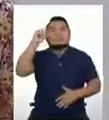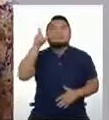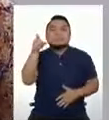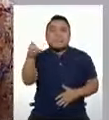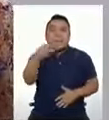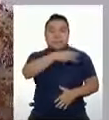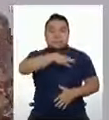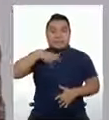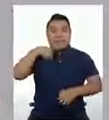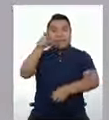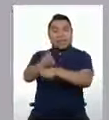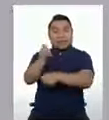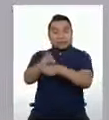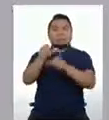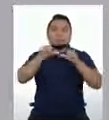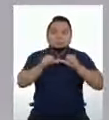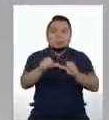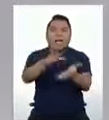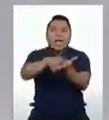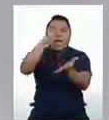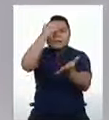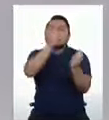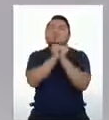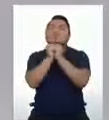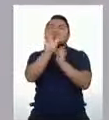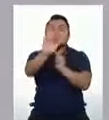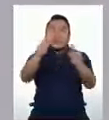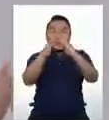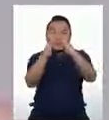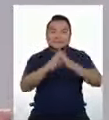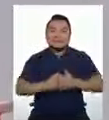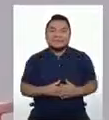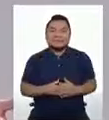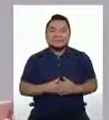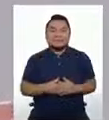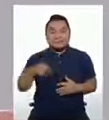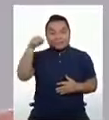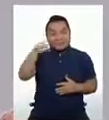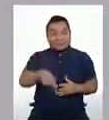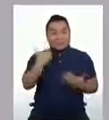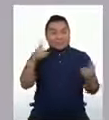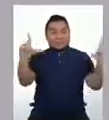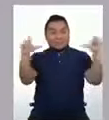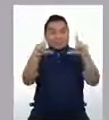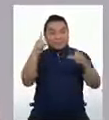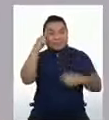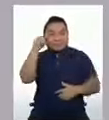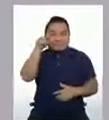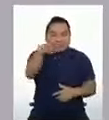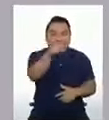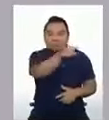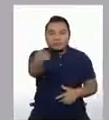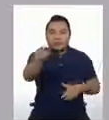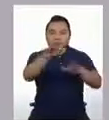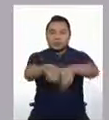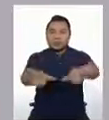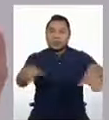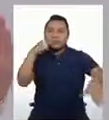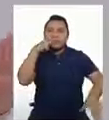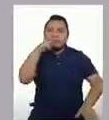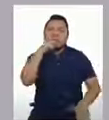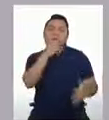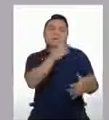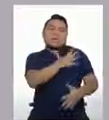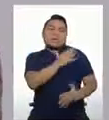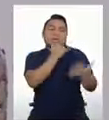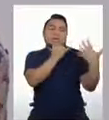del Ministerio de Educación para seguir aprendiendo juntos desde casa. Este programa está dirigido a ustedes, niños y niñas de quinto